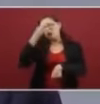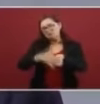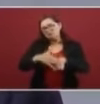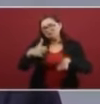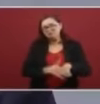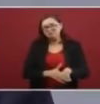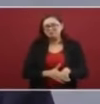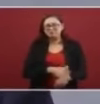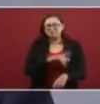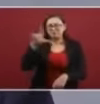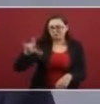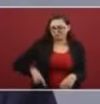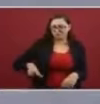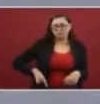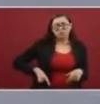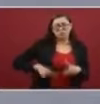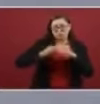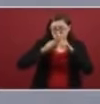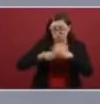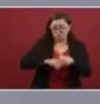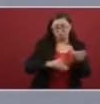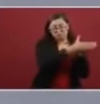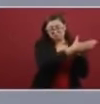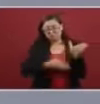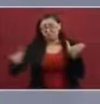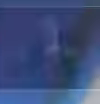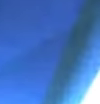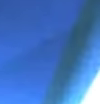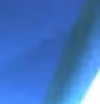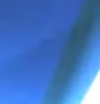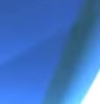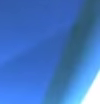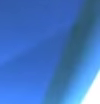haga citas poético tabasqueñas, pero son las que formaron